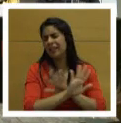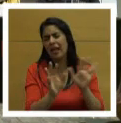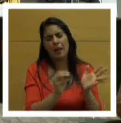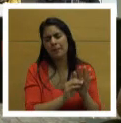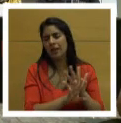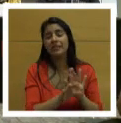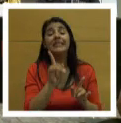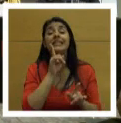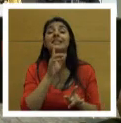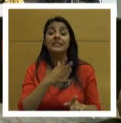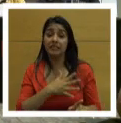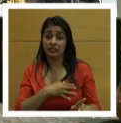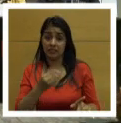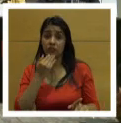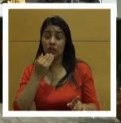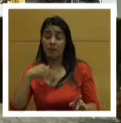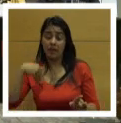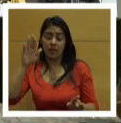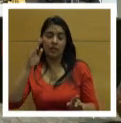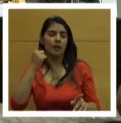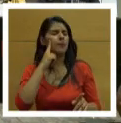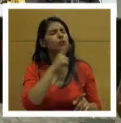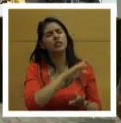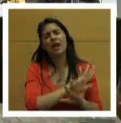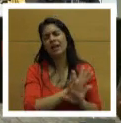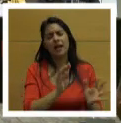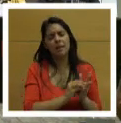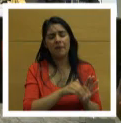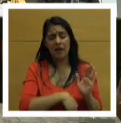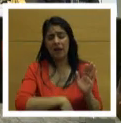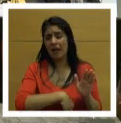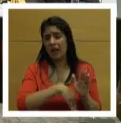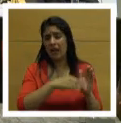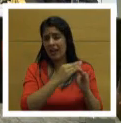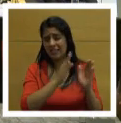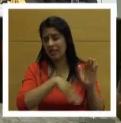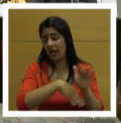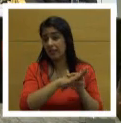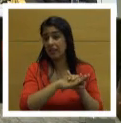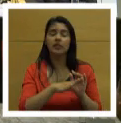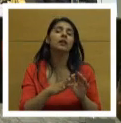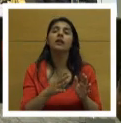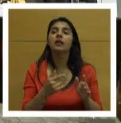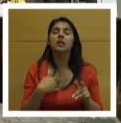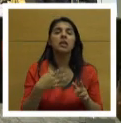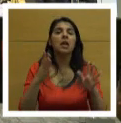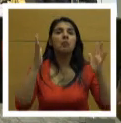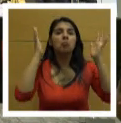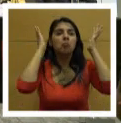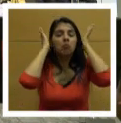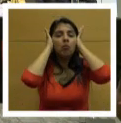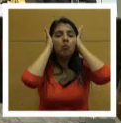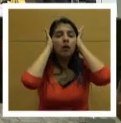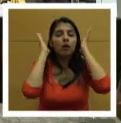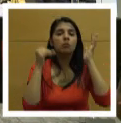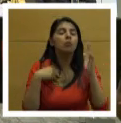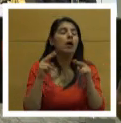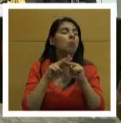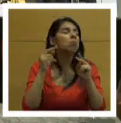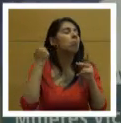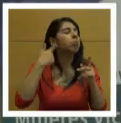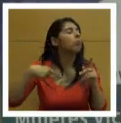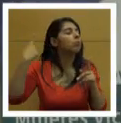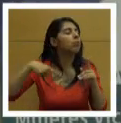edad, que se vaya de la casa porque esto ya no da para más, él se tapa los oídos y hace como que no escucha.